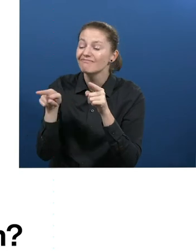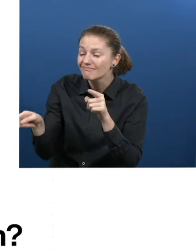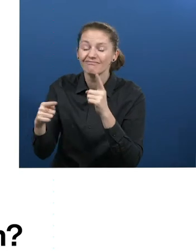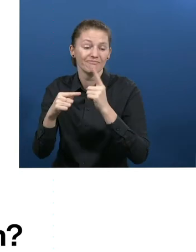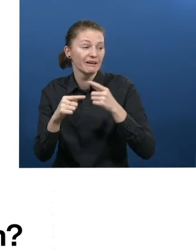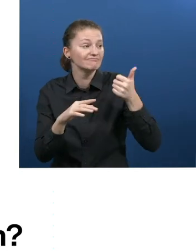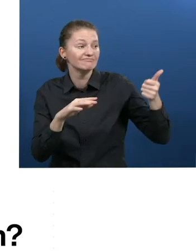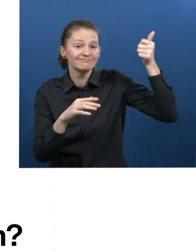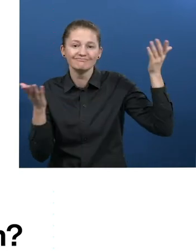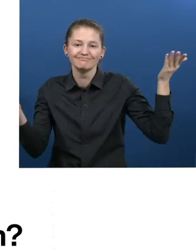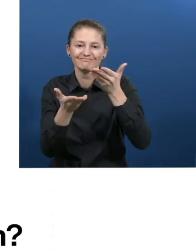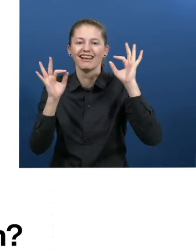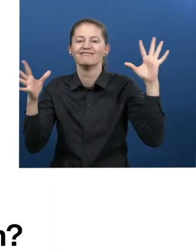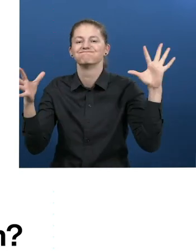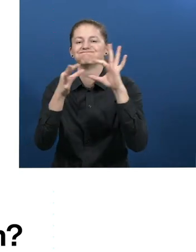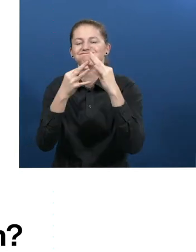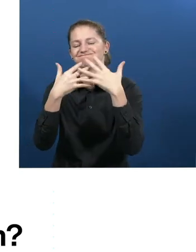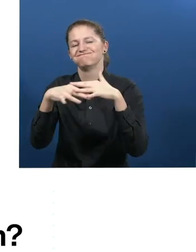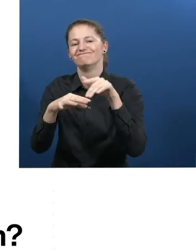next for Training for Work program?